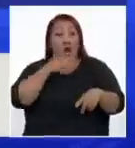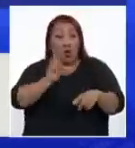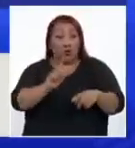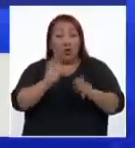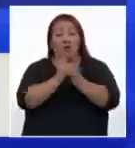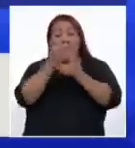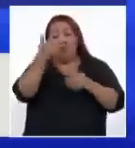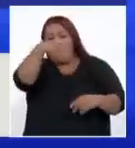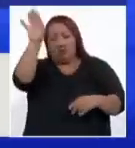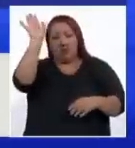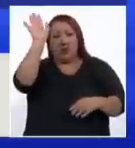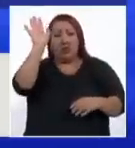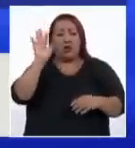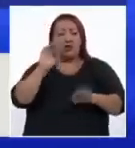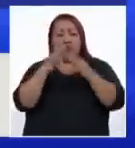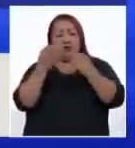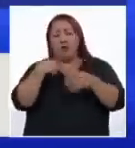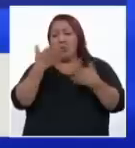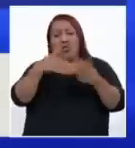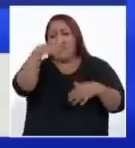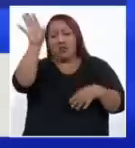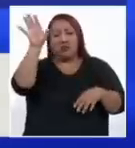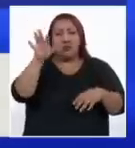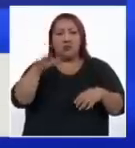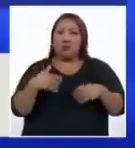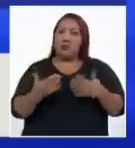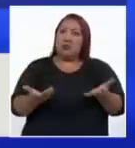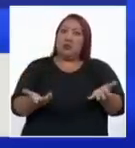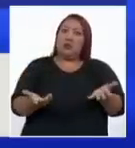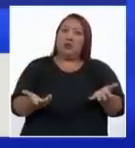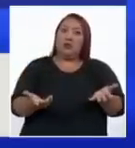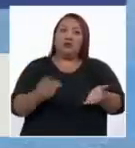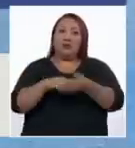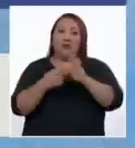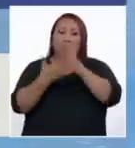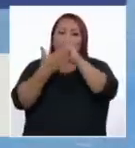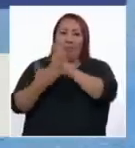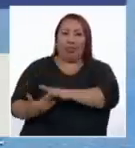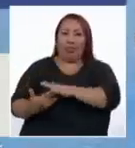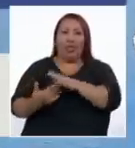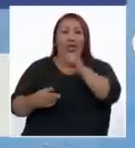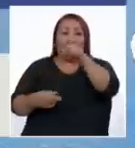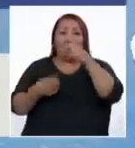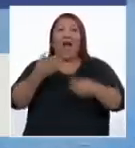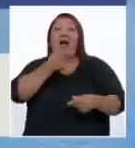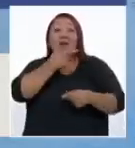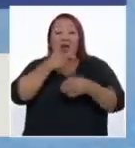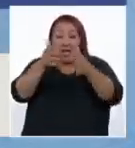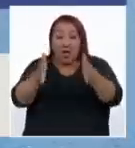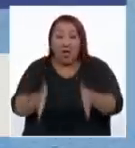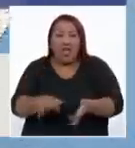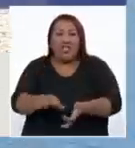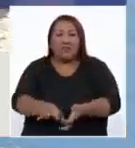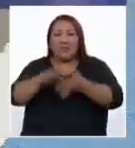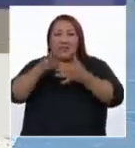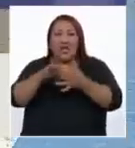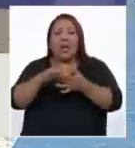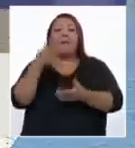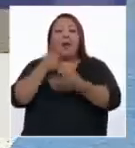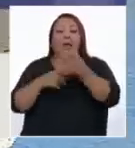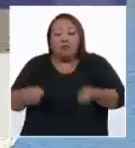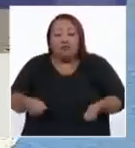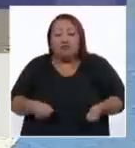gustaba tal suceso, él y su familia podían irse del lugar. Es una zona rígida y el segundo es la rampa, no tiene que usted estacionarse